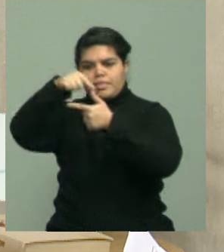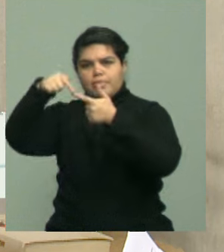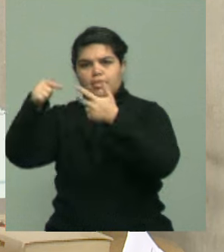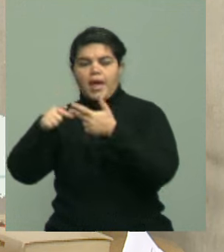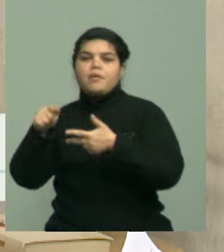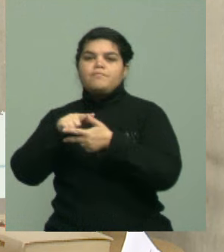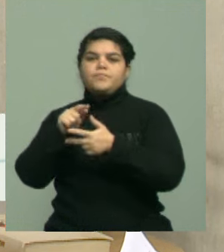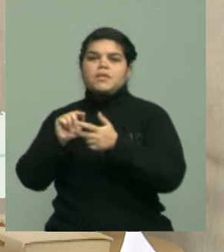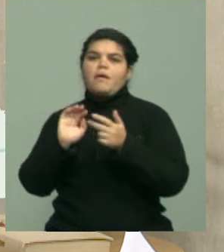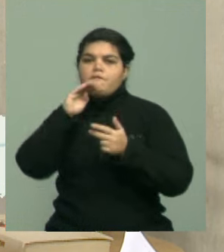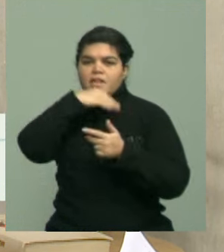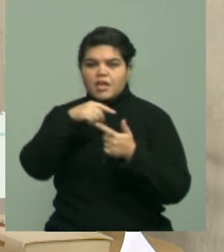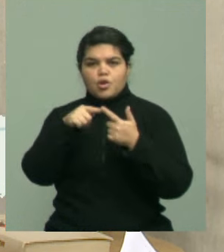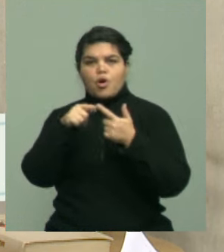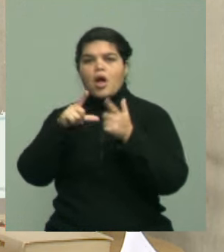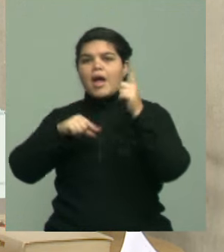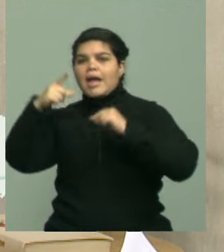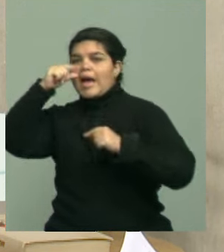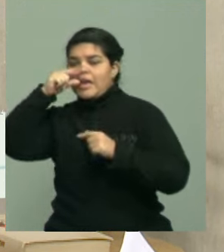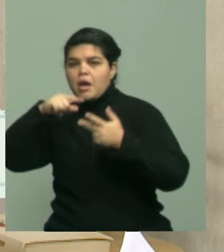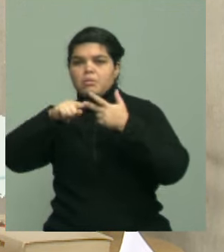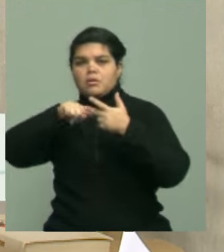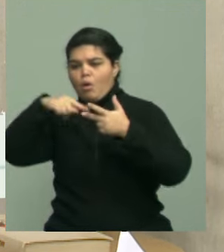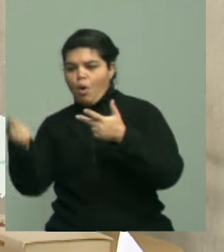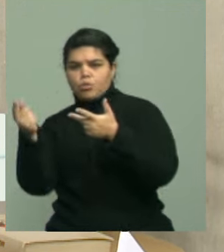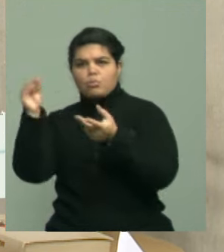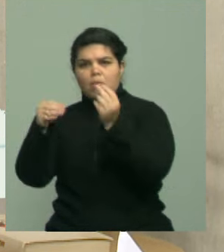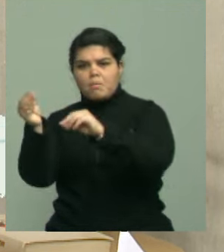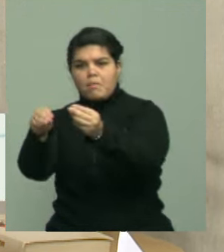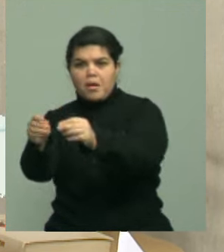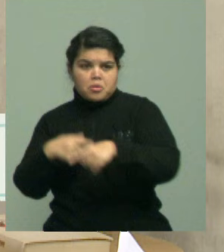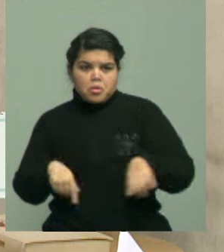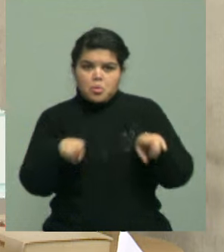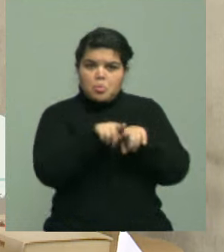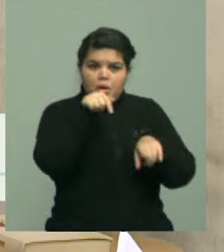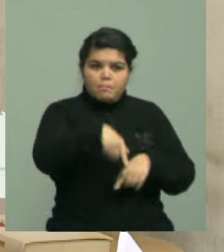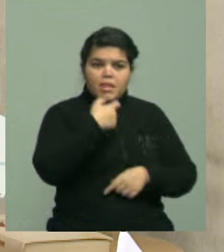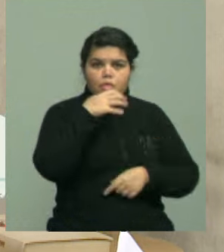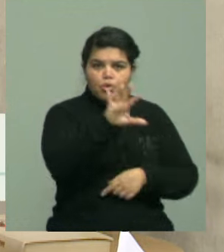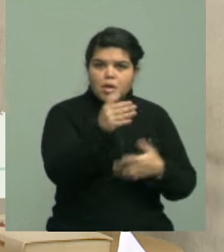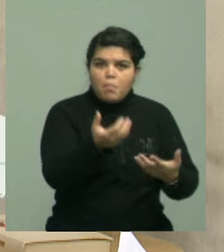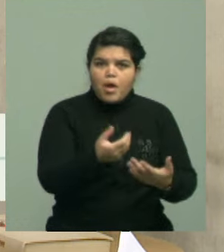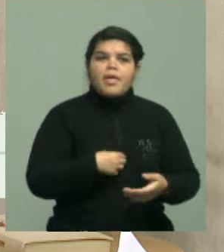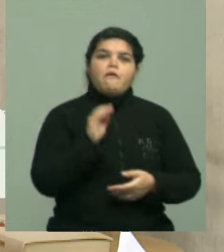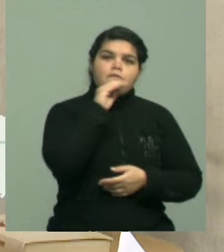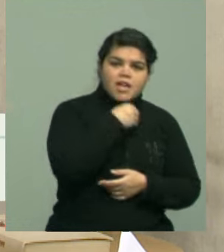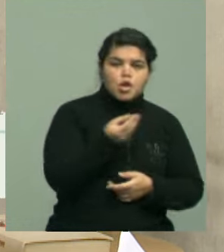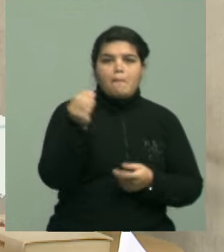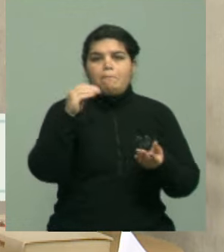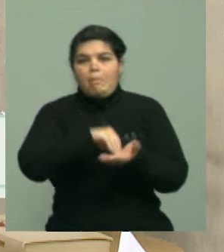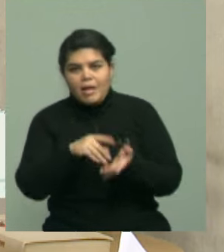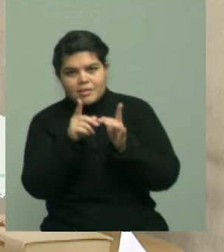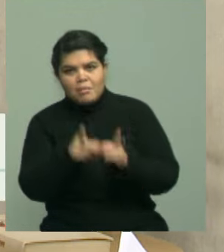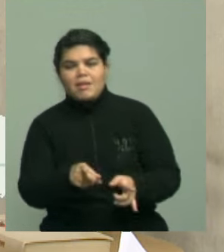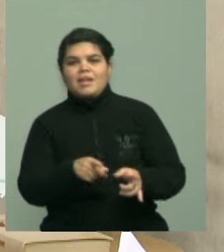que Mendoza pueda aprovechar sus ventajas e insertarse en el mundo en una industria nueva que actualmente está, según nuestro punto de